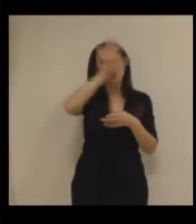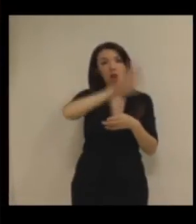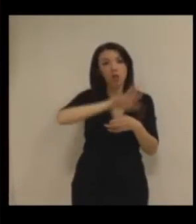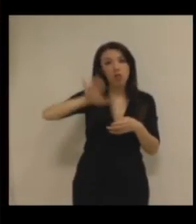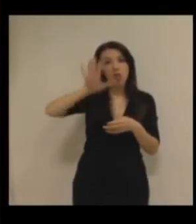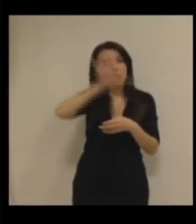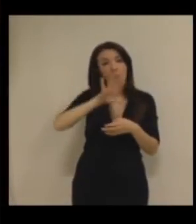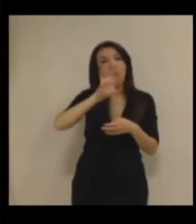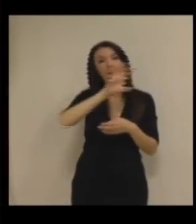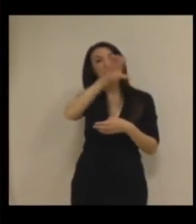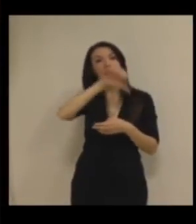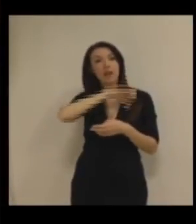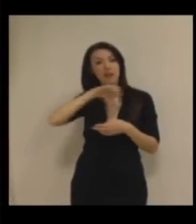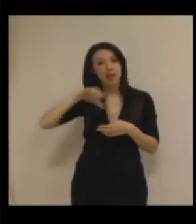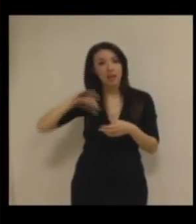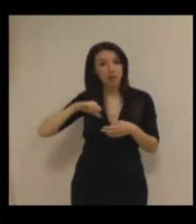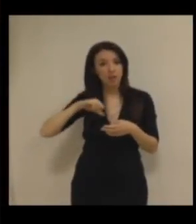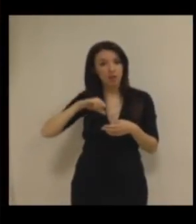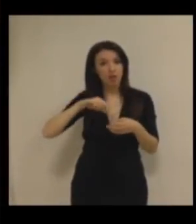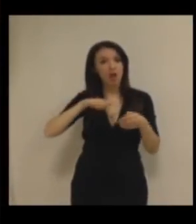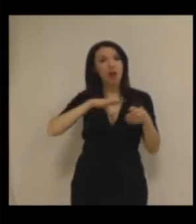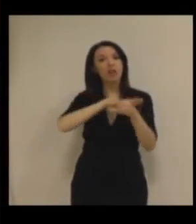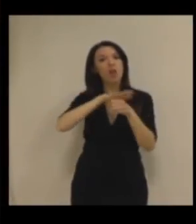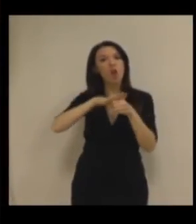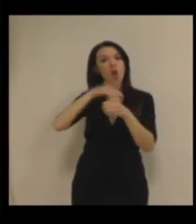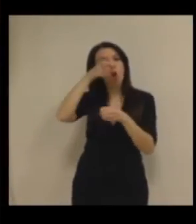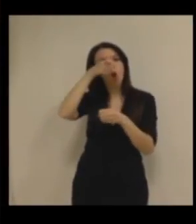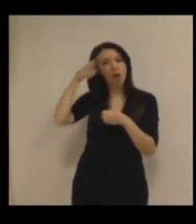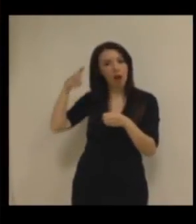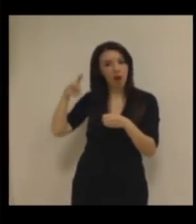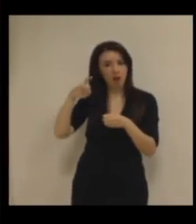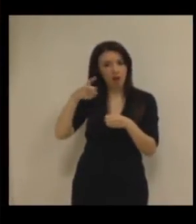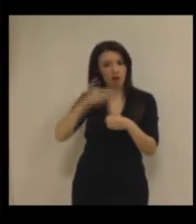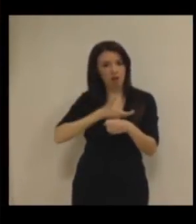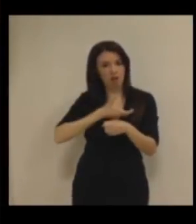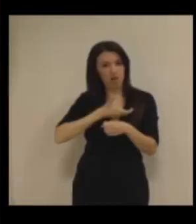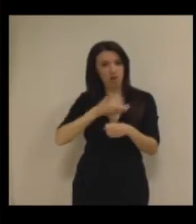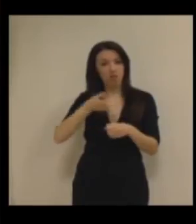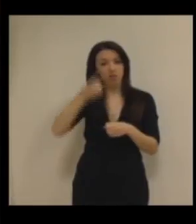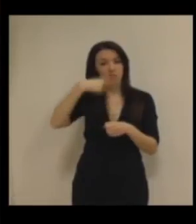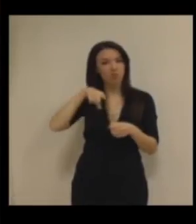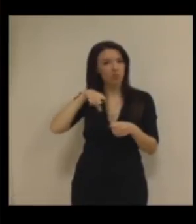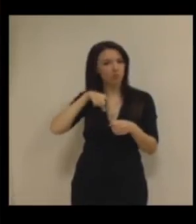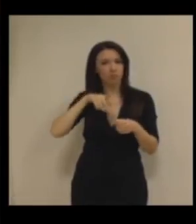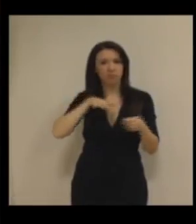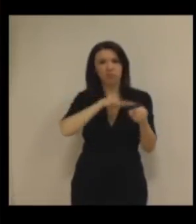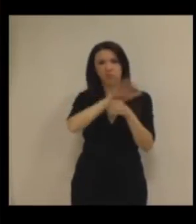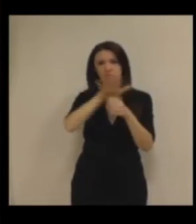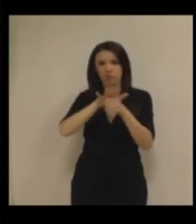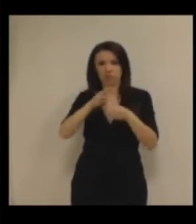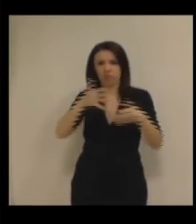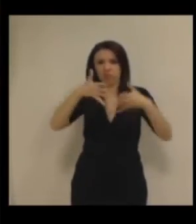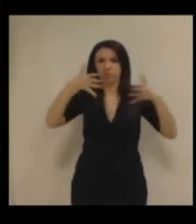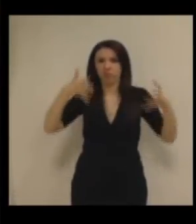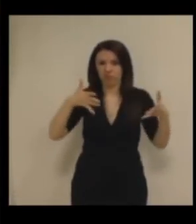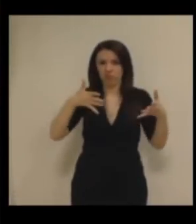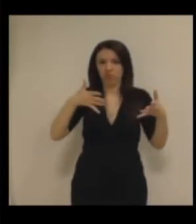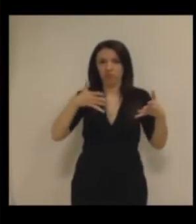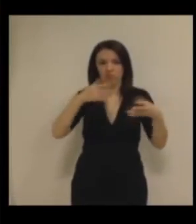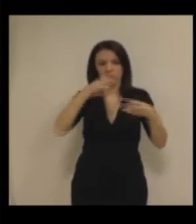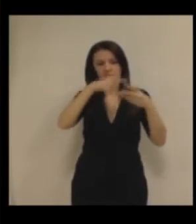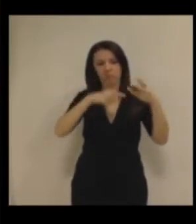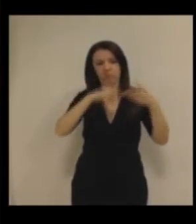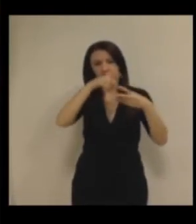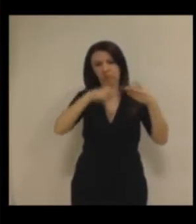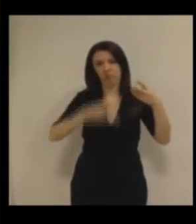regional y servicios locales. O sea, estamos cubriendo las tres grandes capas de servicios